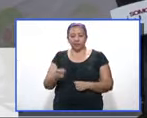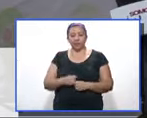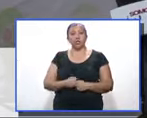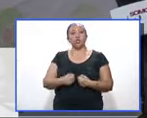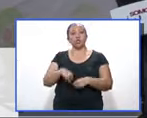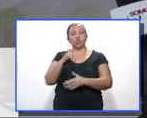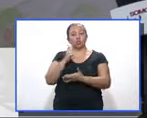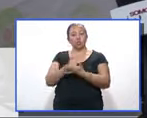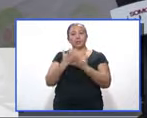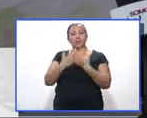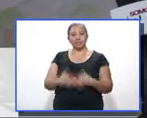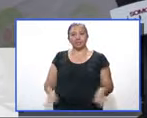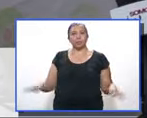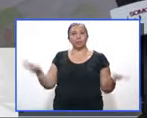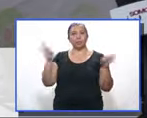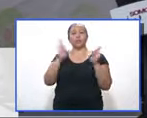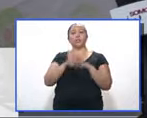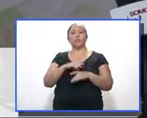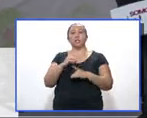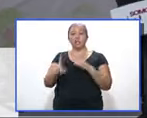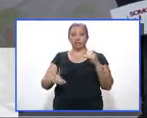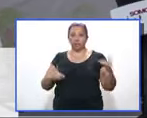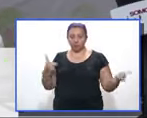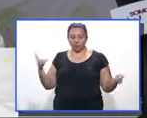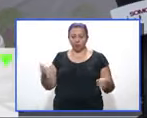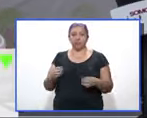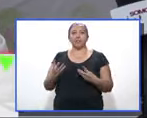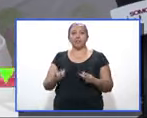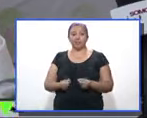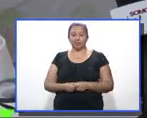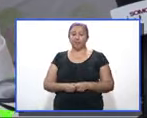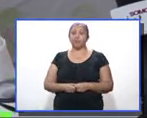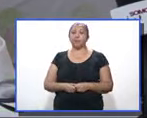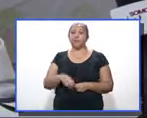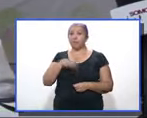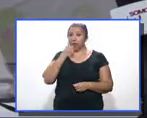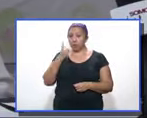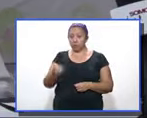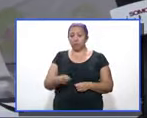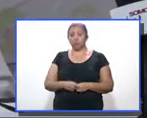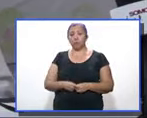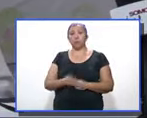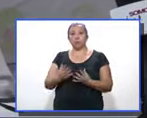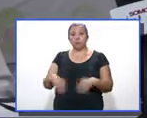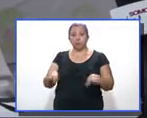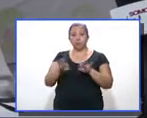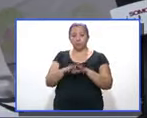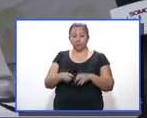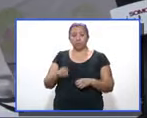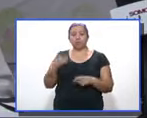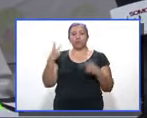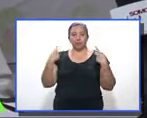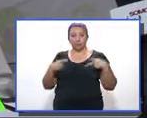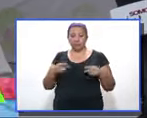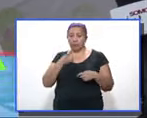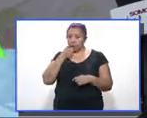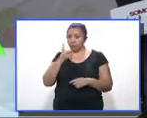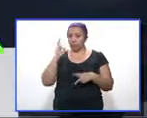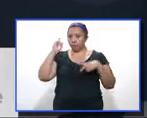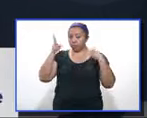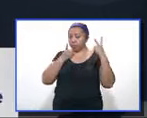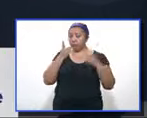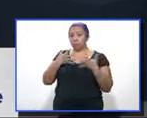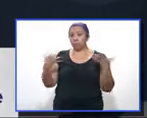socioeconómicas más importantes para el desarrollo, prosperidad y bienestar de una considerable cantidad de países. El presidente del